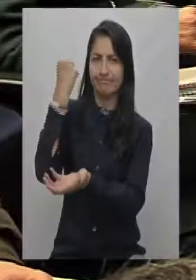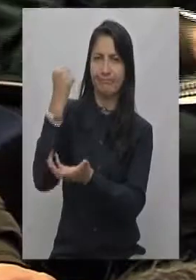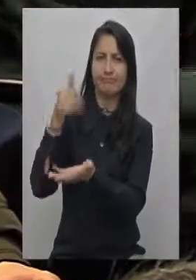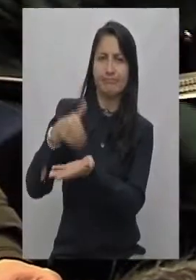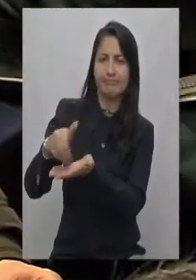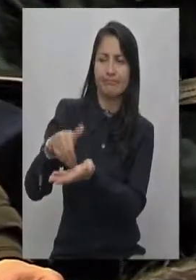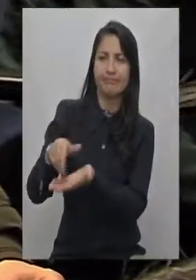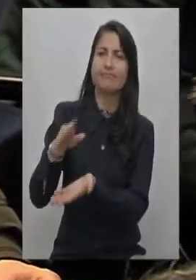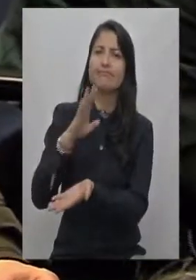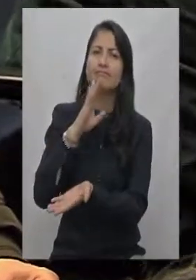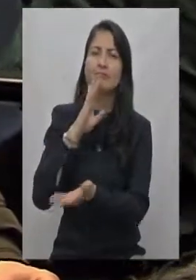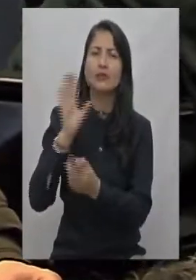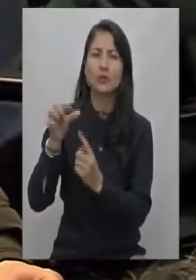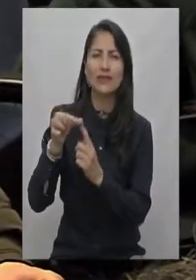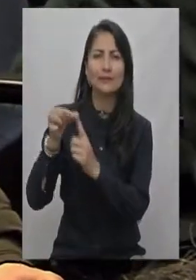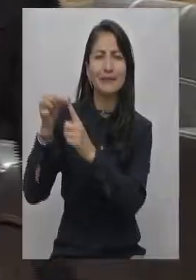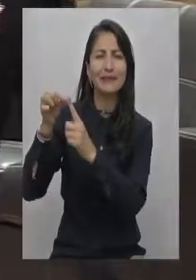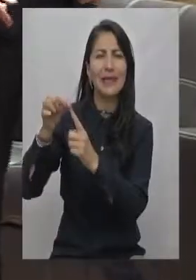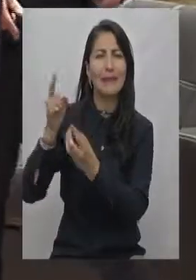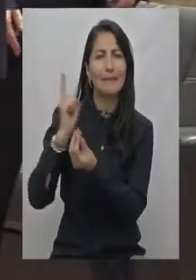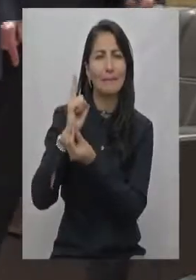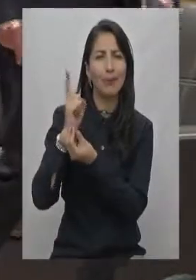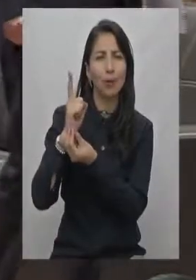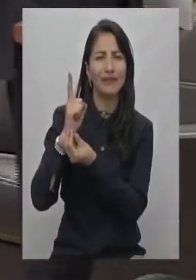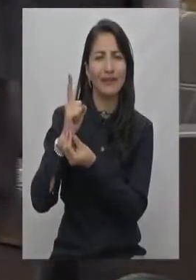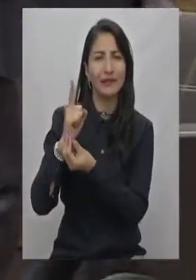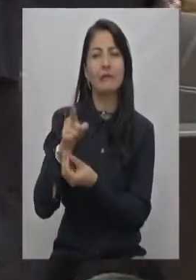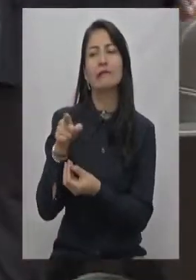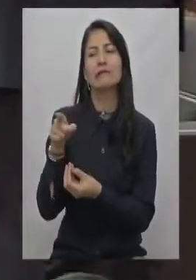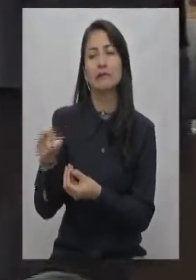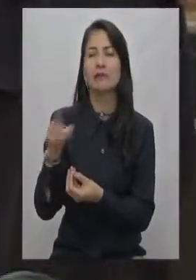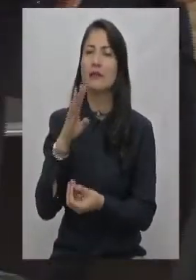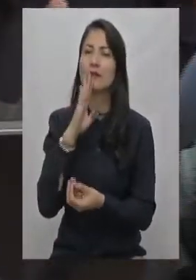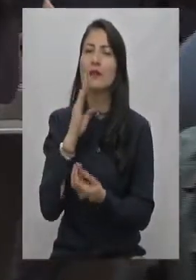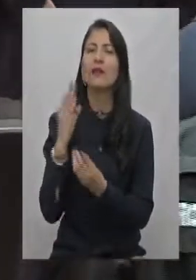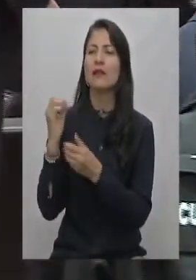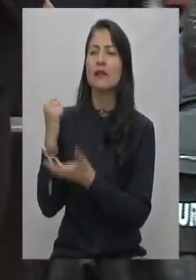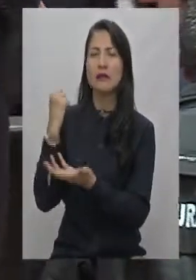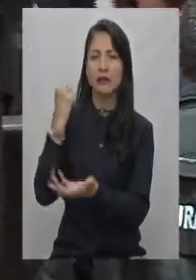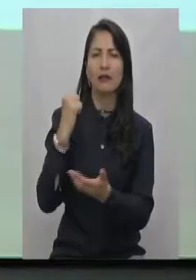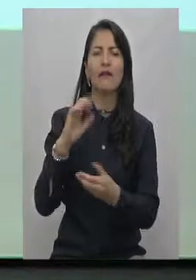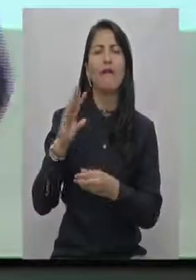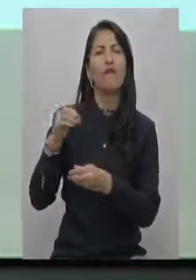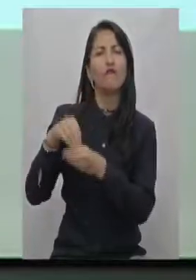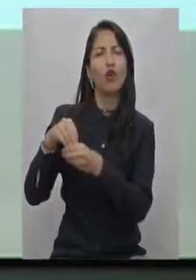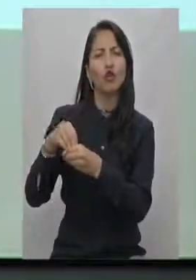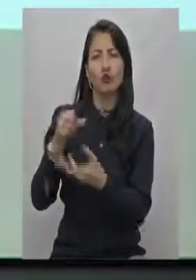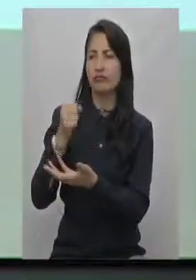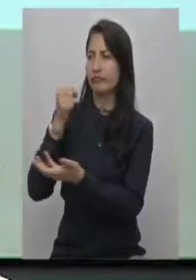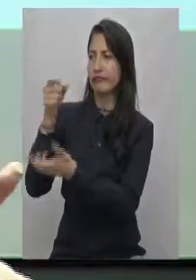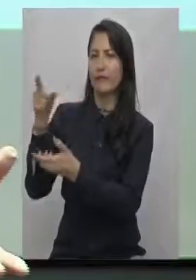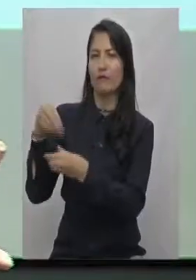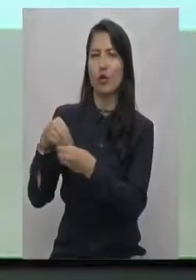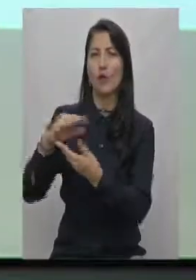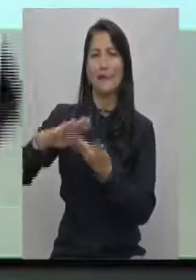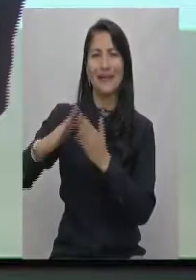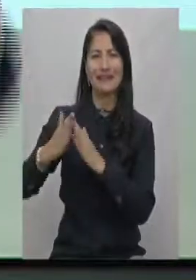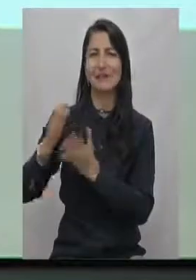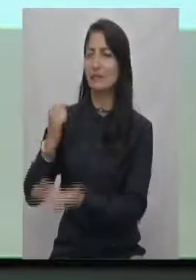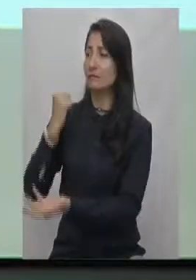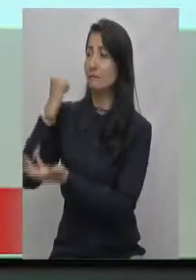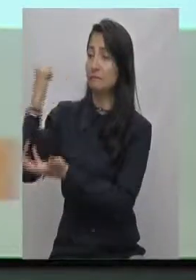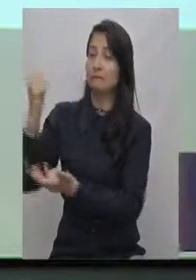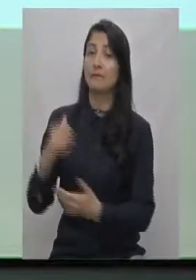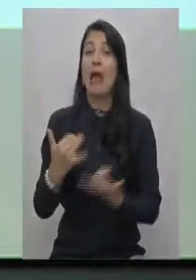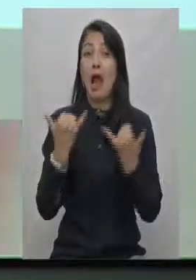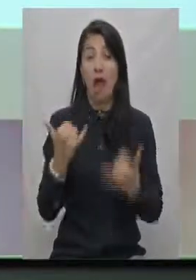al montaje de la Justicia Especial para la Paz, JEP, ejecutados por el Fondo Colombia en Paz. Rendir las cuentas que le